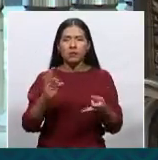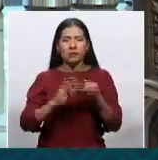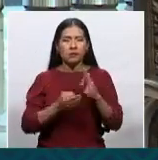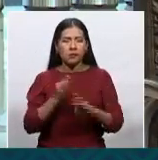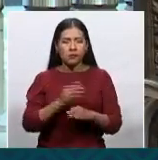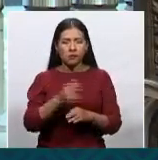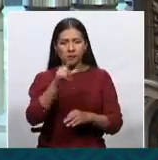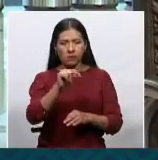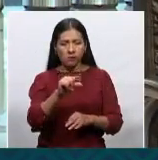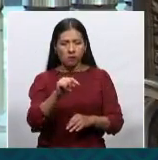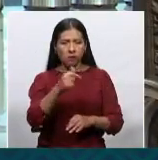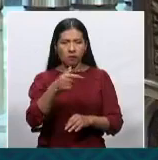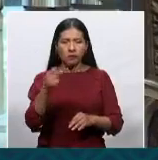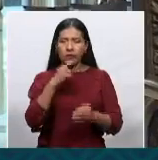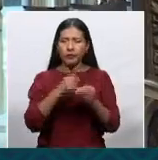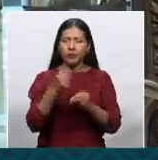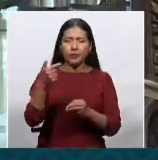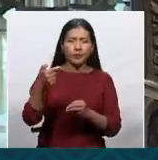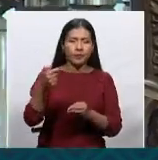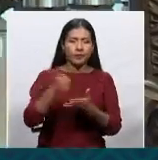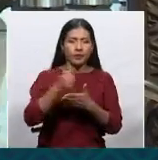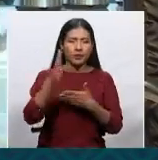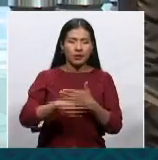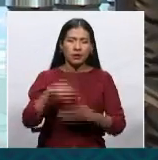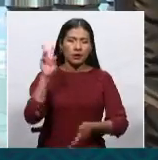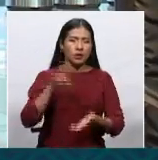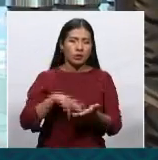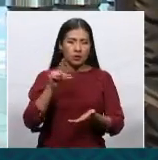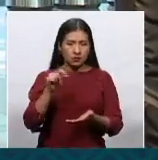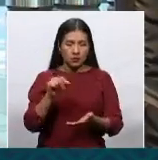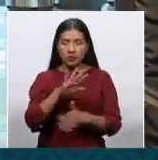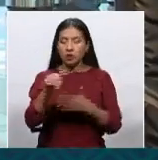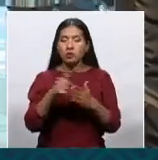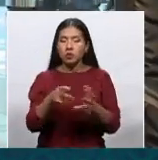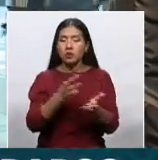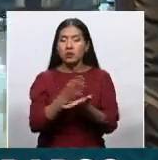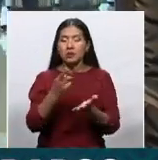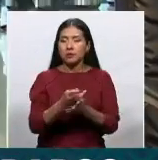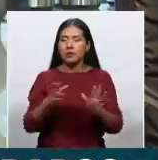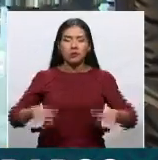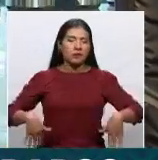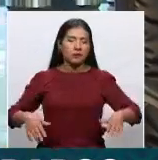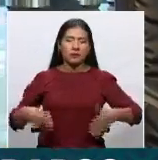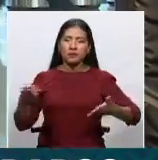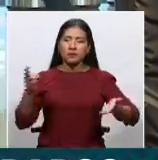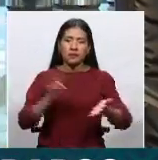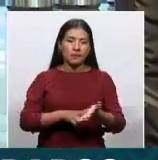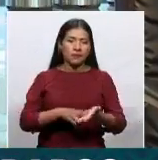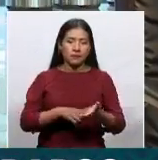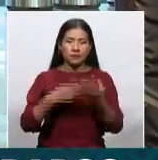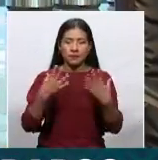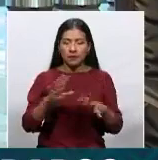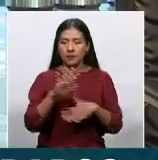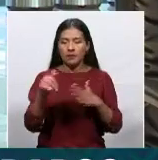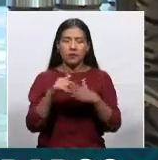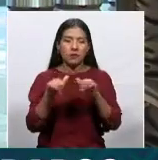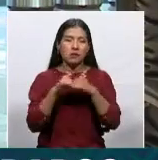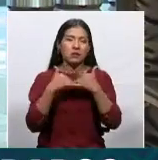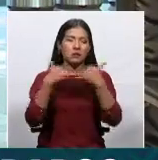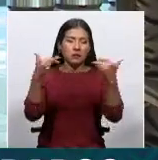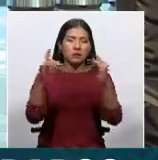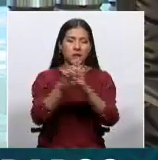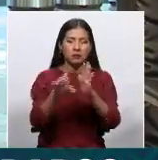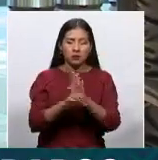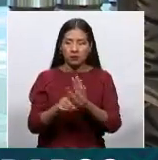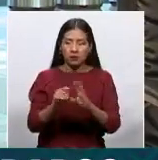abril del año 2020. Sin que estos recursos hayan sido aprobados por la Asamblea Legislativa Plurinacional,